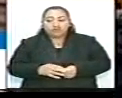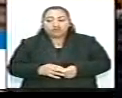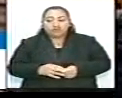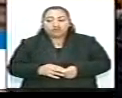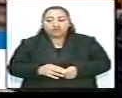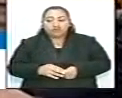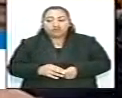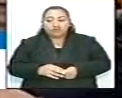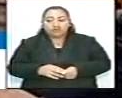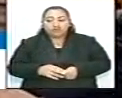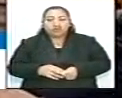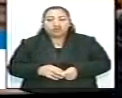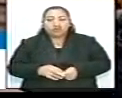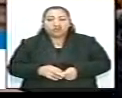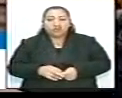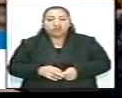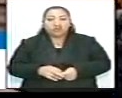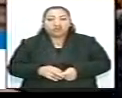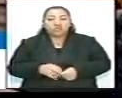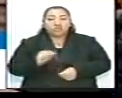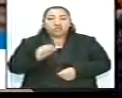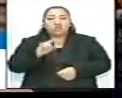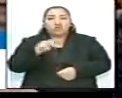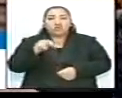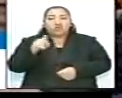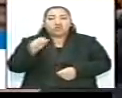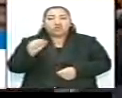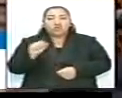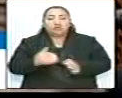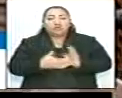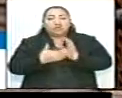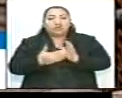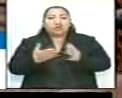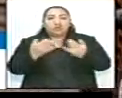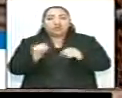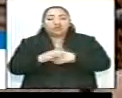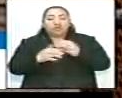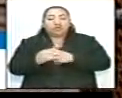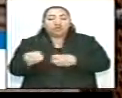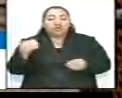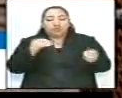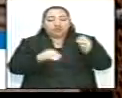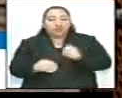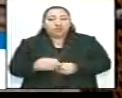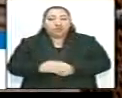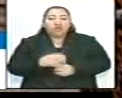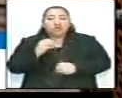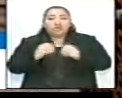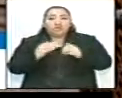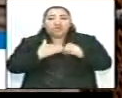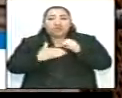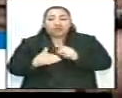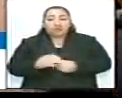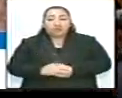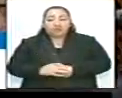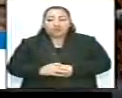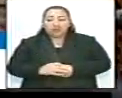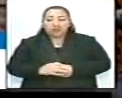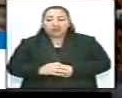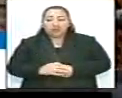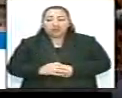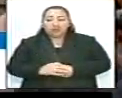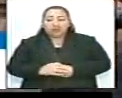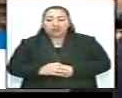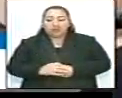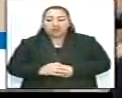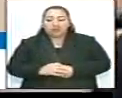de la SUNAS presente un informe, ¿no?, de la implementación del saneamiento, del servicio